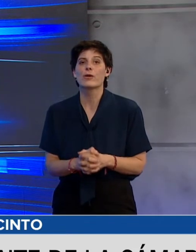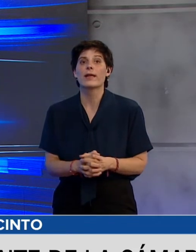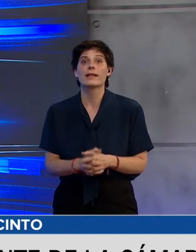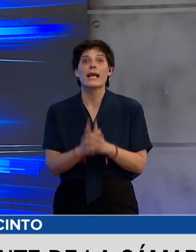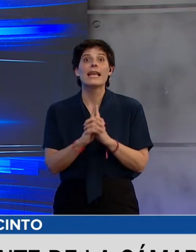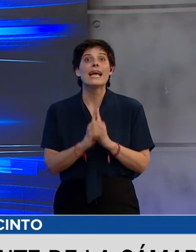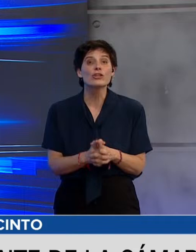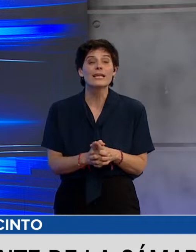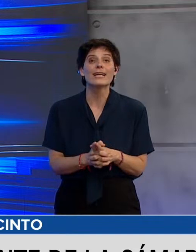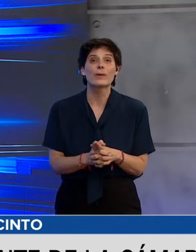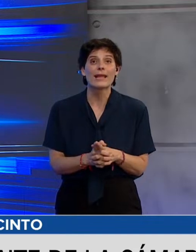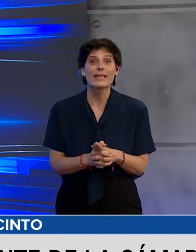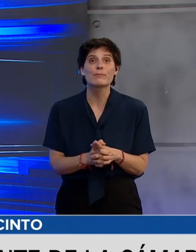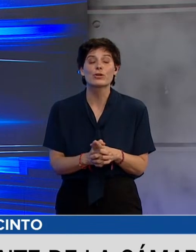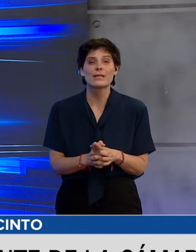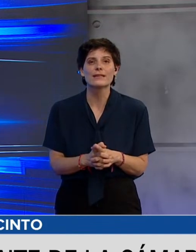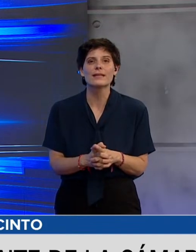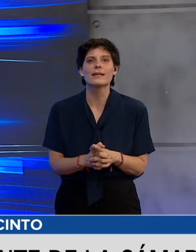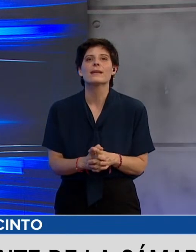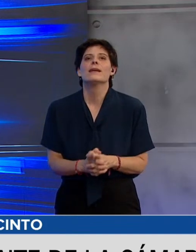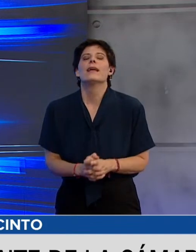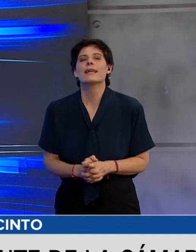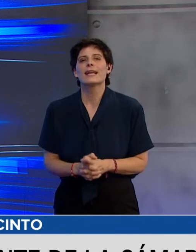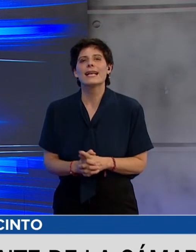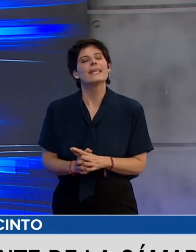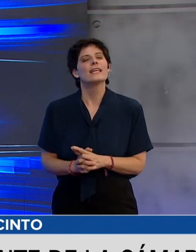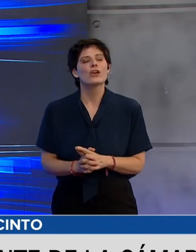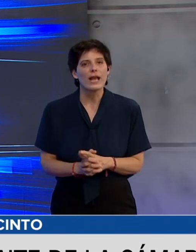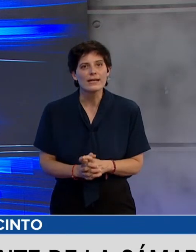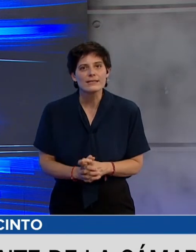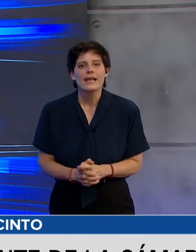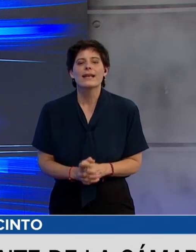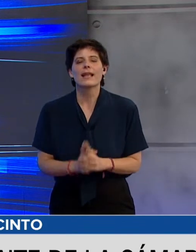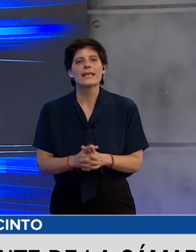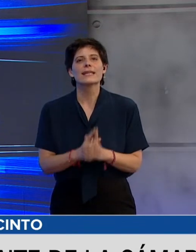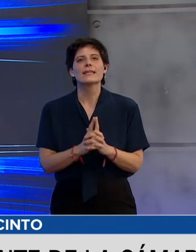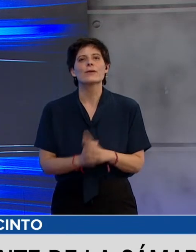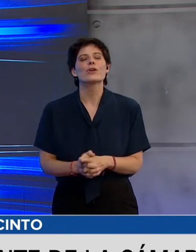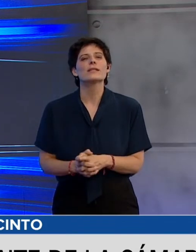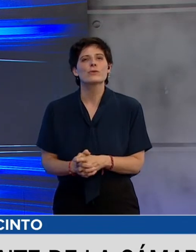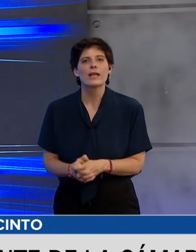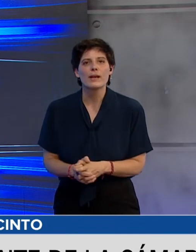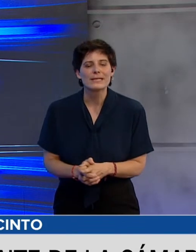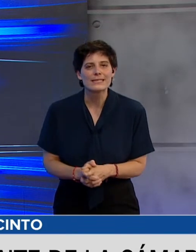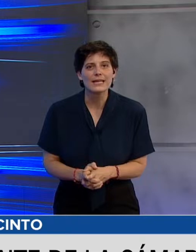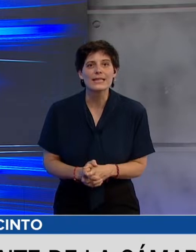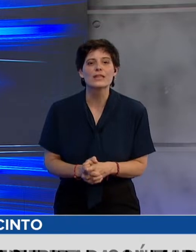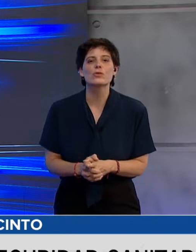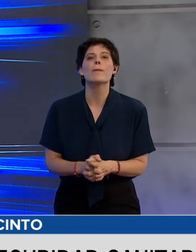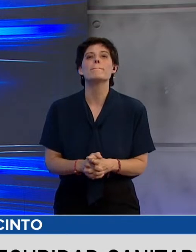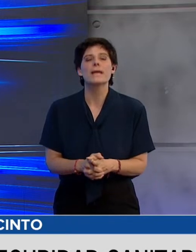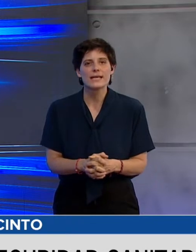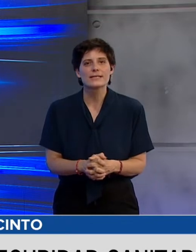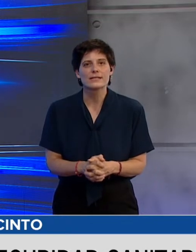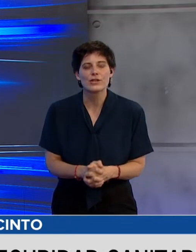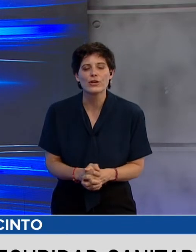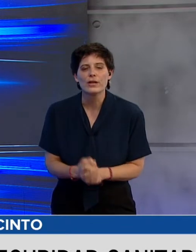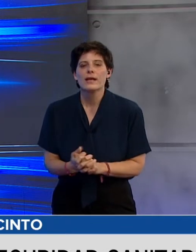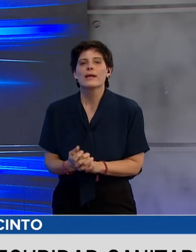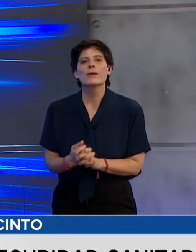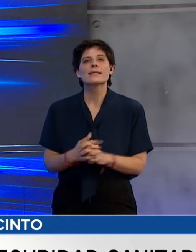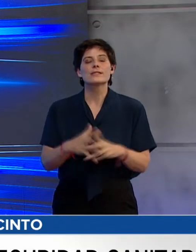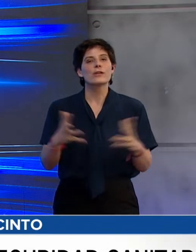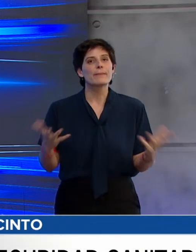a la ciudadanía. La otra novedad importante es que la ley Nicolás, la ley que tiene que ver con la seguridad del paciente, tuvo media